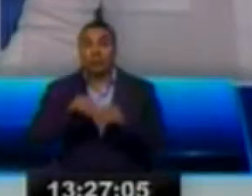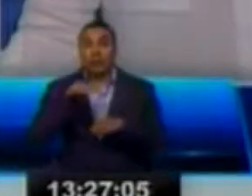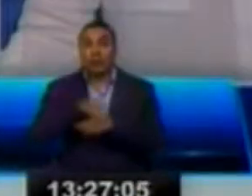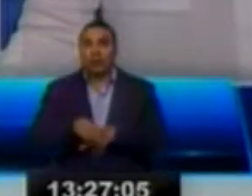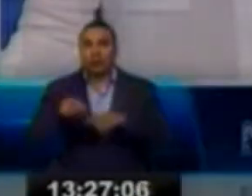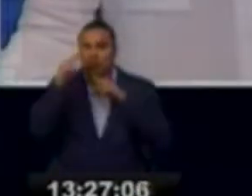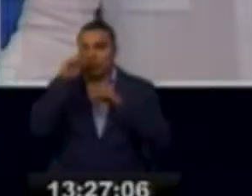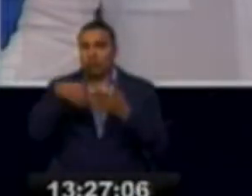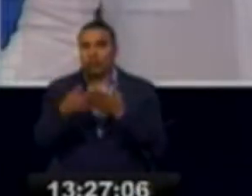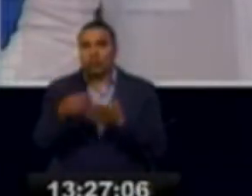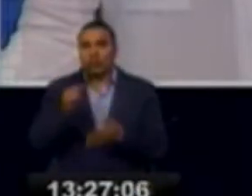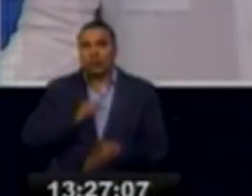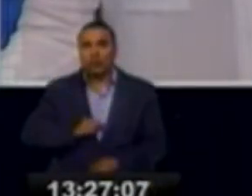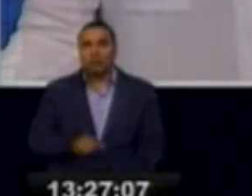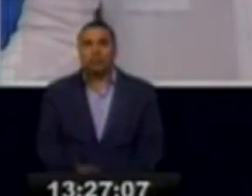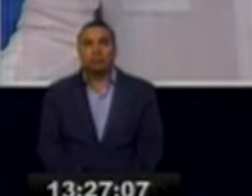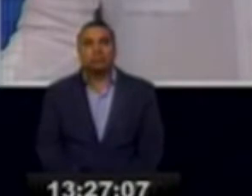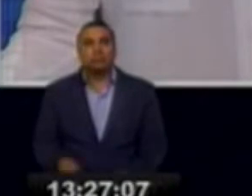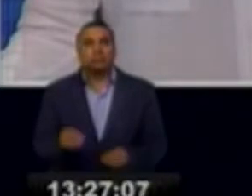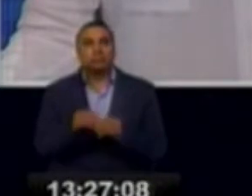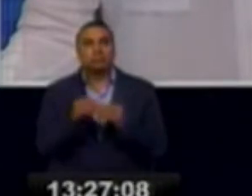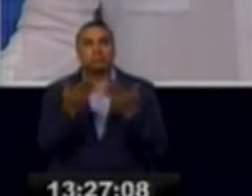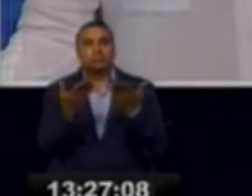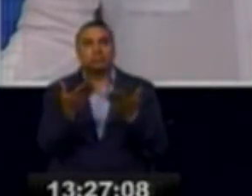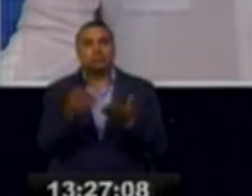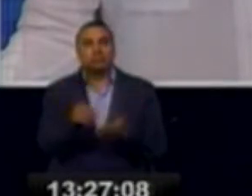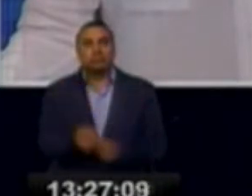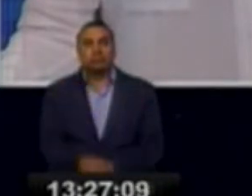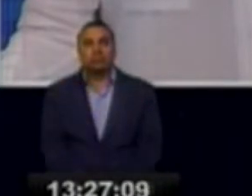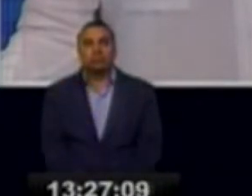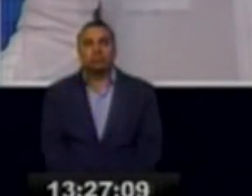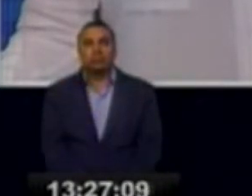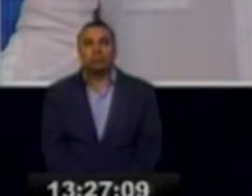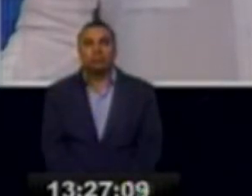más detalles. Continuamos con ustedes desde Estudios. Buenas tardes.